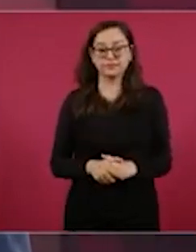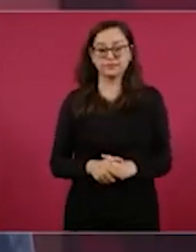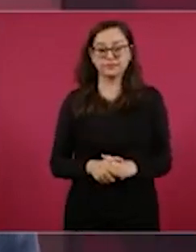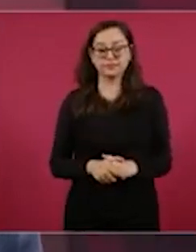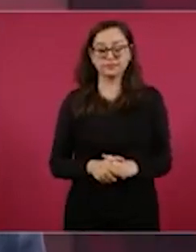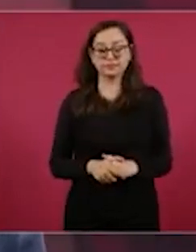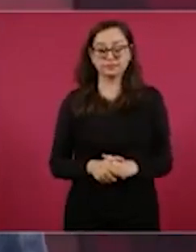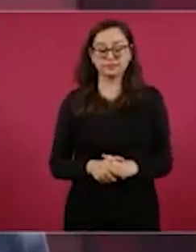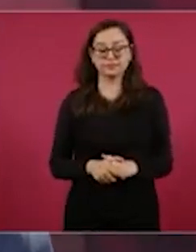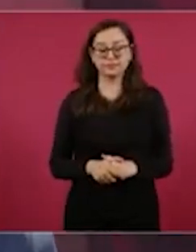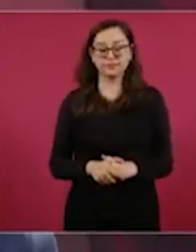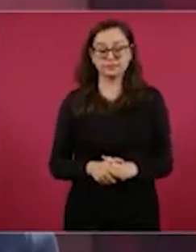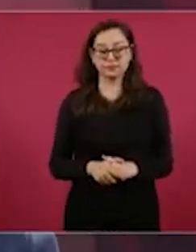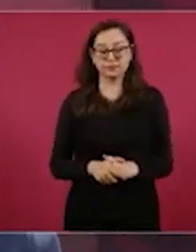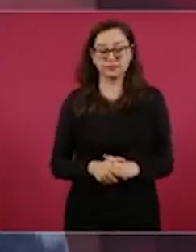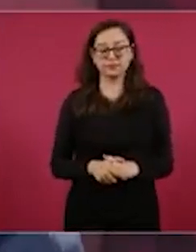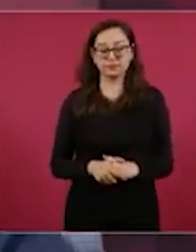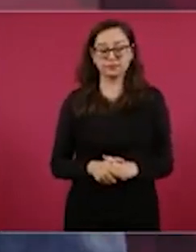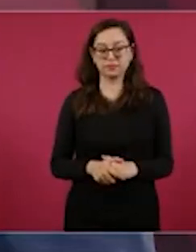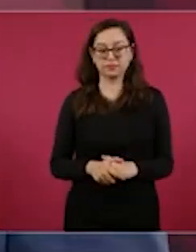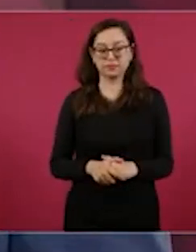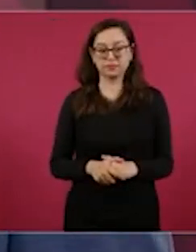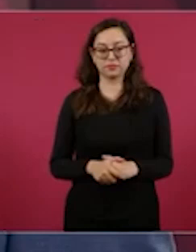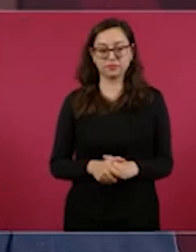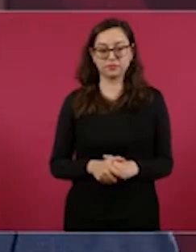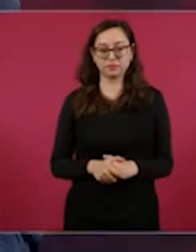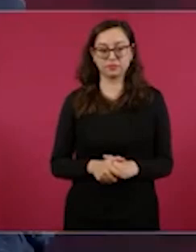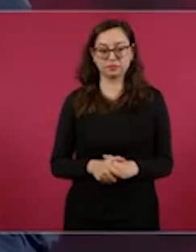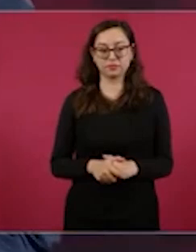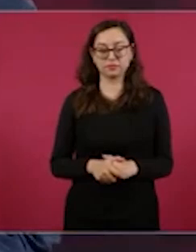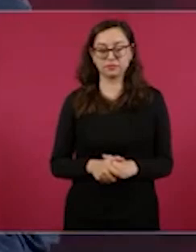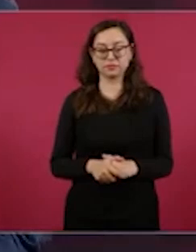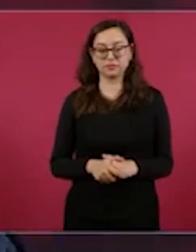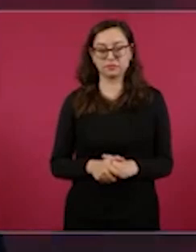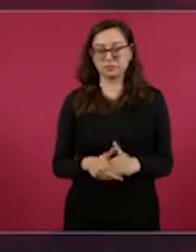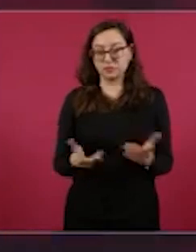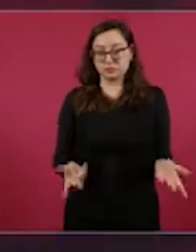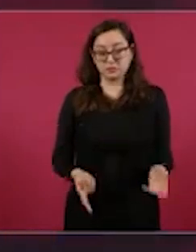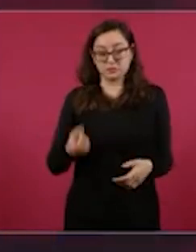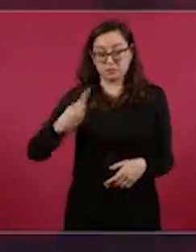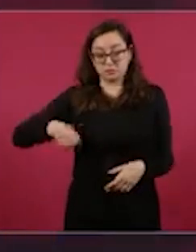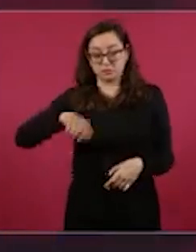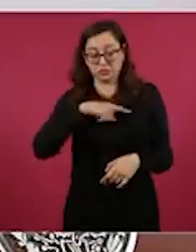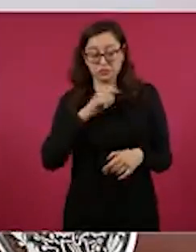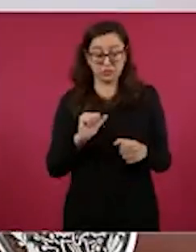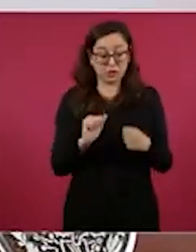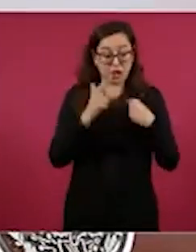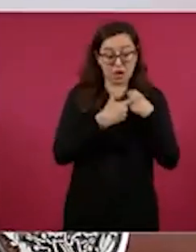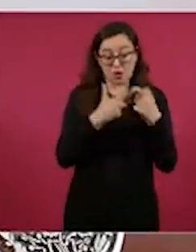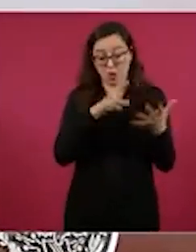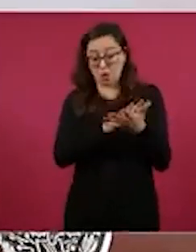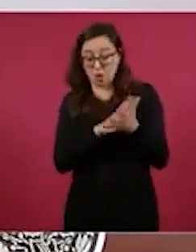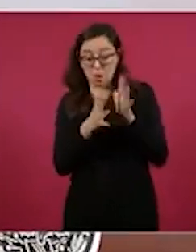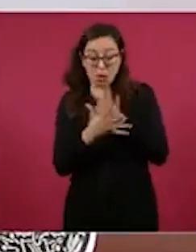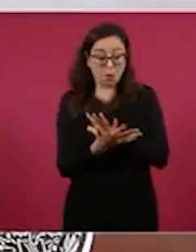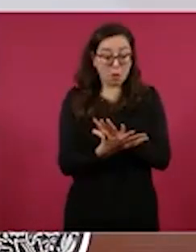y que tengan también la confianza de que nosotros no establecemos relaciones de